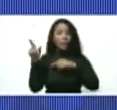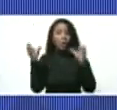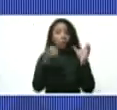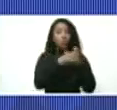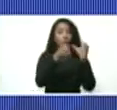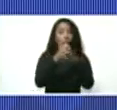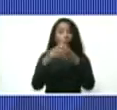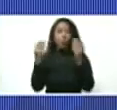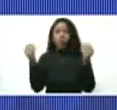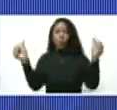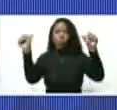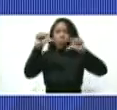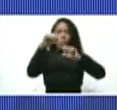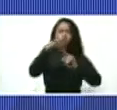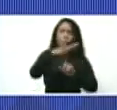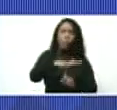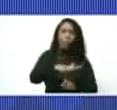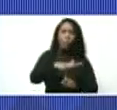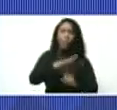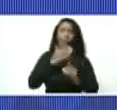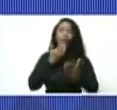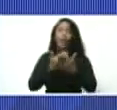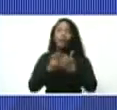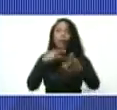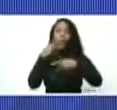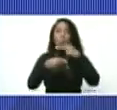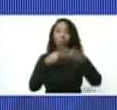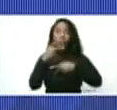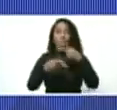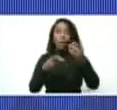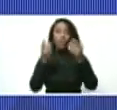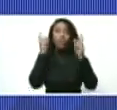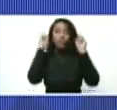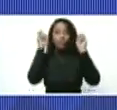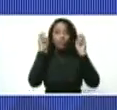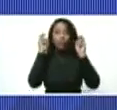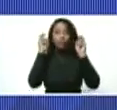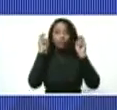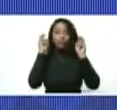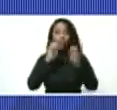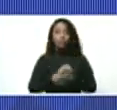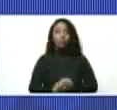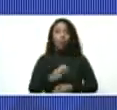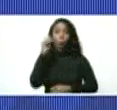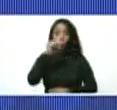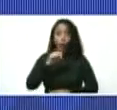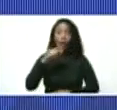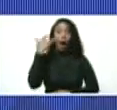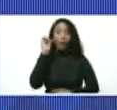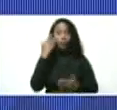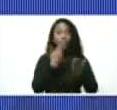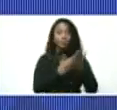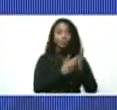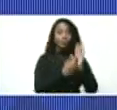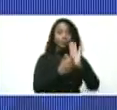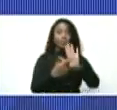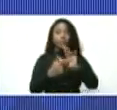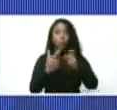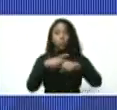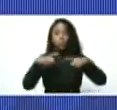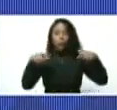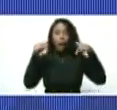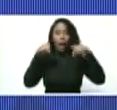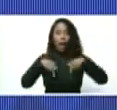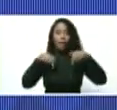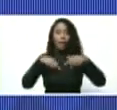muy deprimidos y gracias a políticas de aranceles y para aranceles, hoy está mostrando un crecimiento en esto,